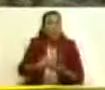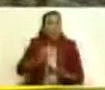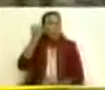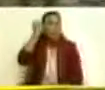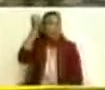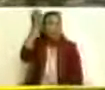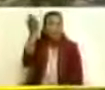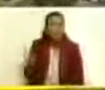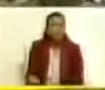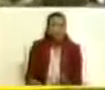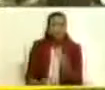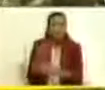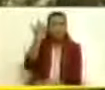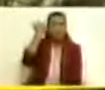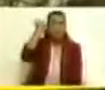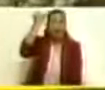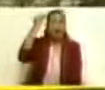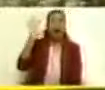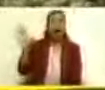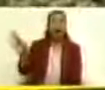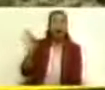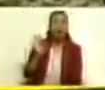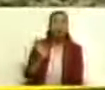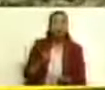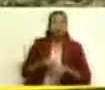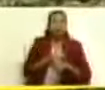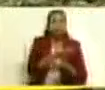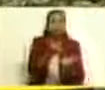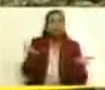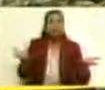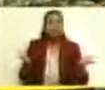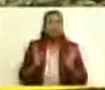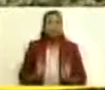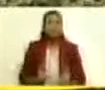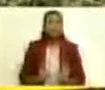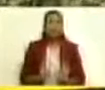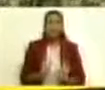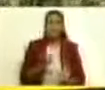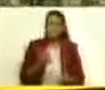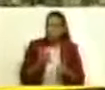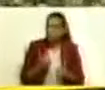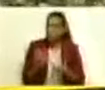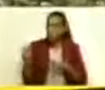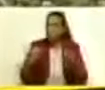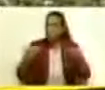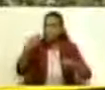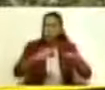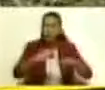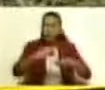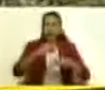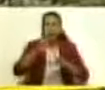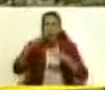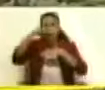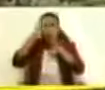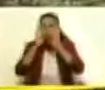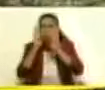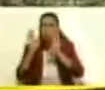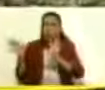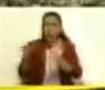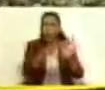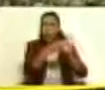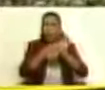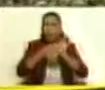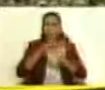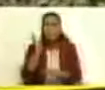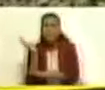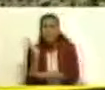que usted pudo hacer para poder seguir avanzando y unirnos cada día